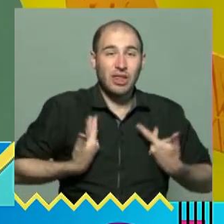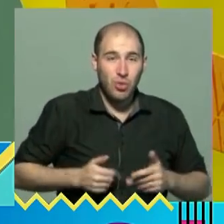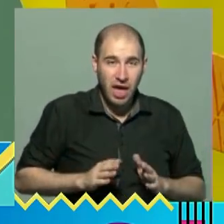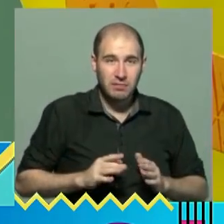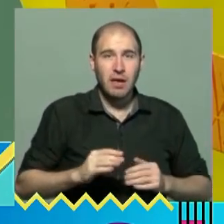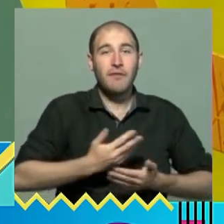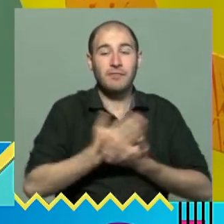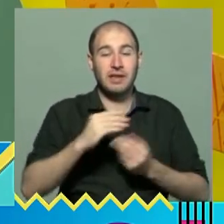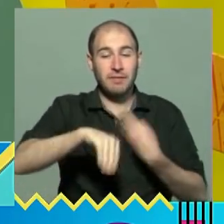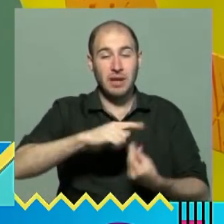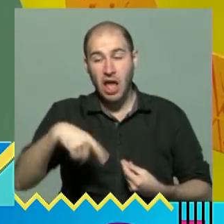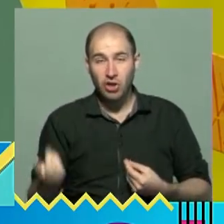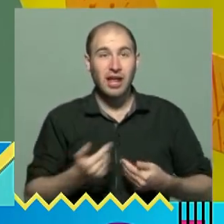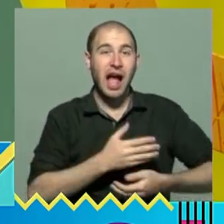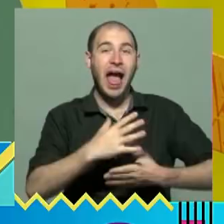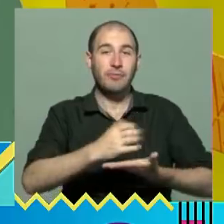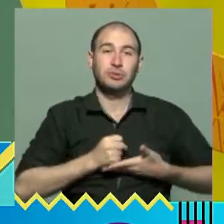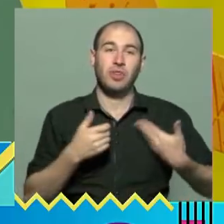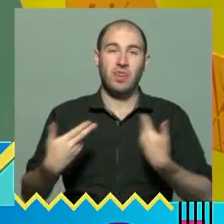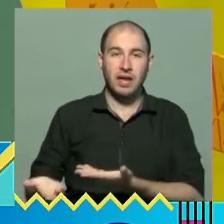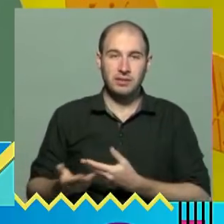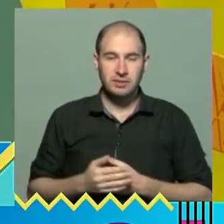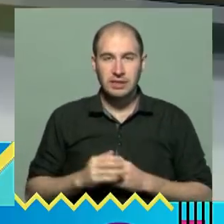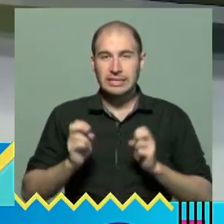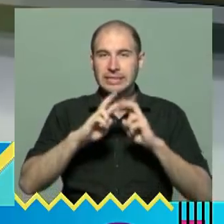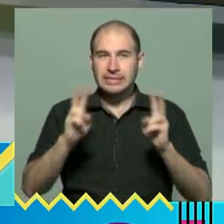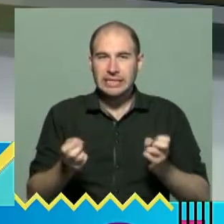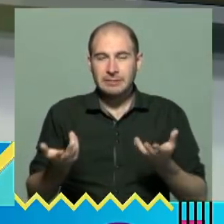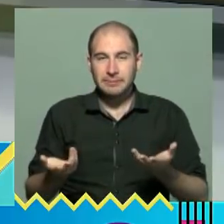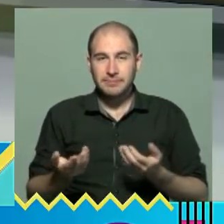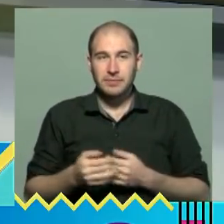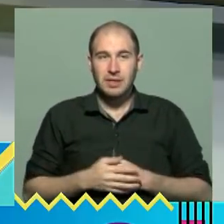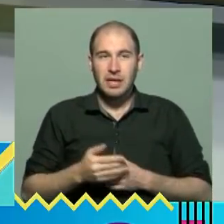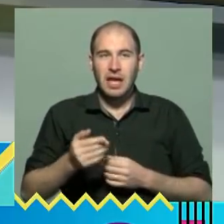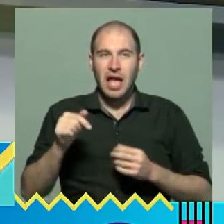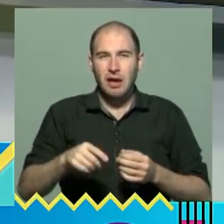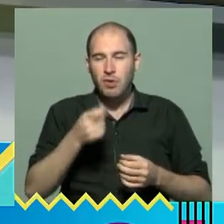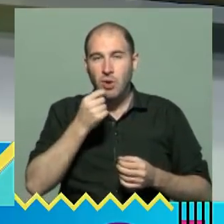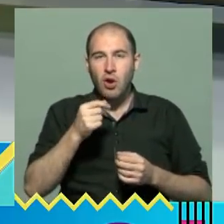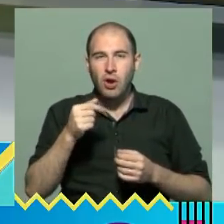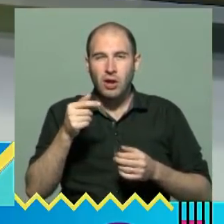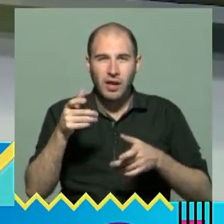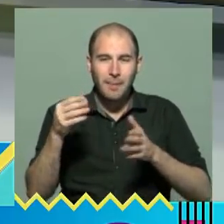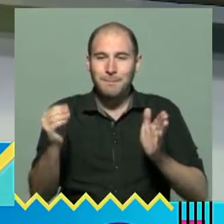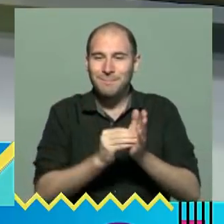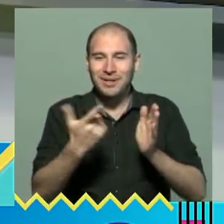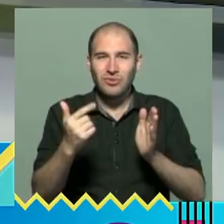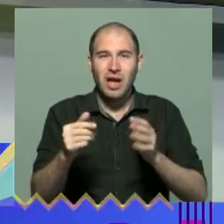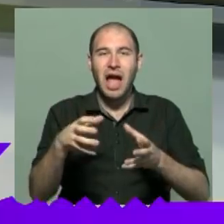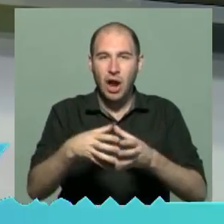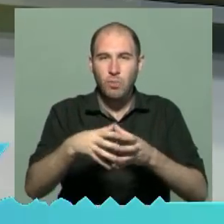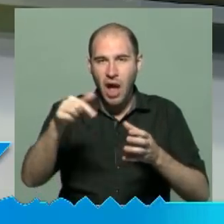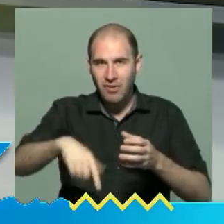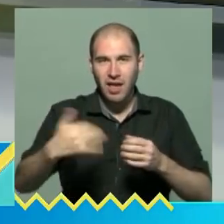haríamos feliz a otra familia dándole una adopción. Claro, el tema es cuando no tenés hoy un sistema que pueda contemplar esas situaciones. Hay un sistema